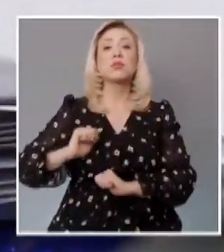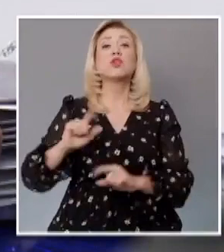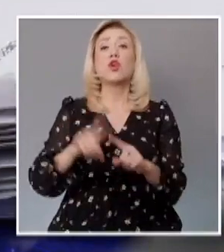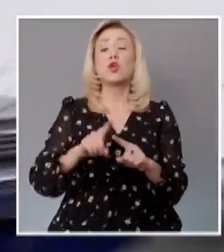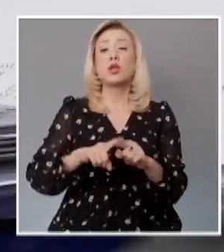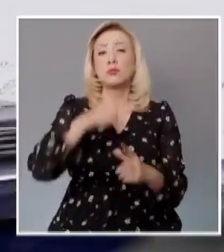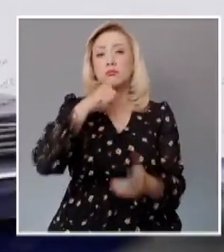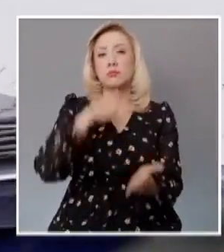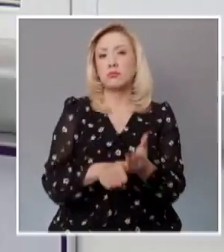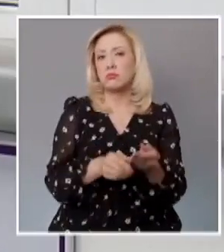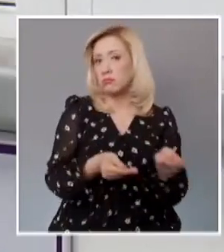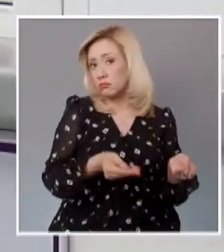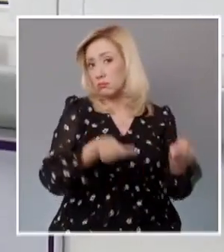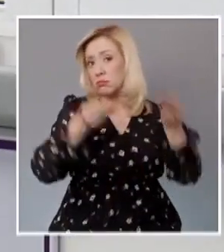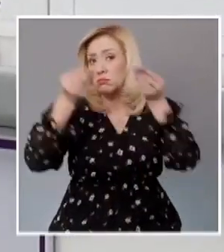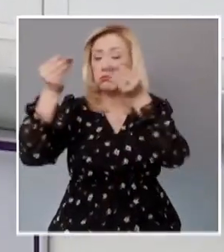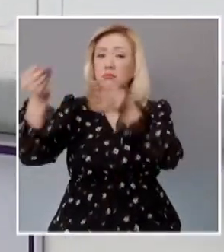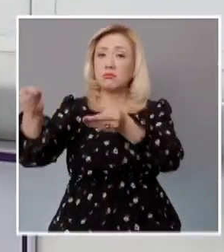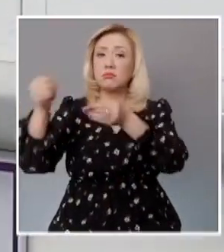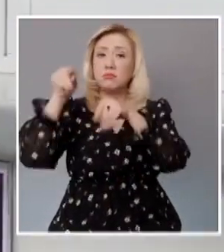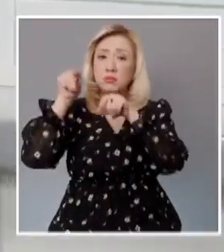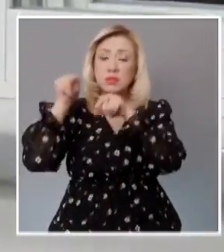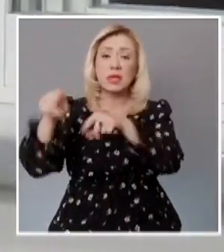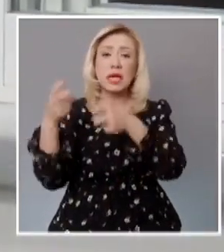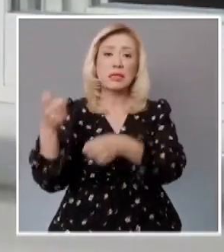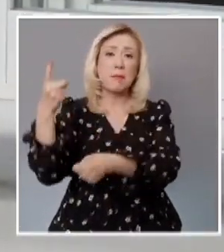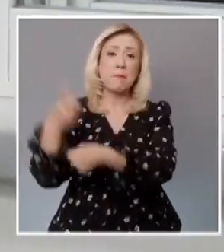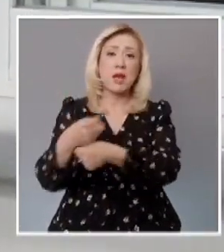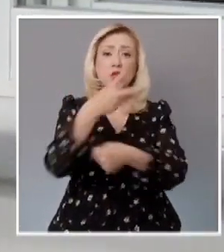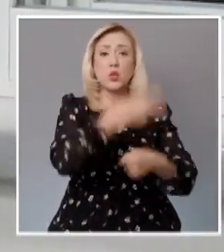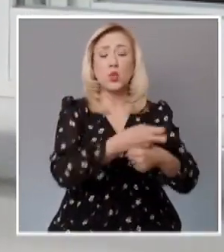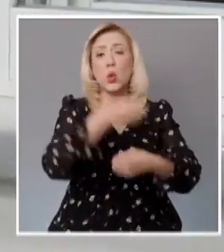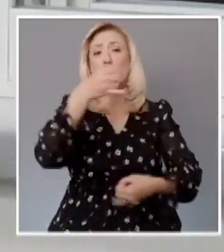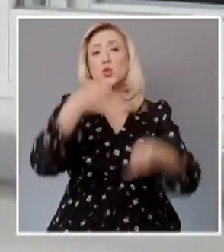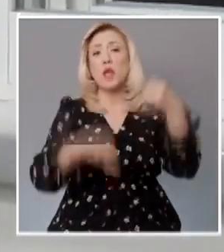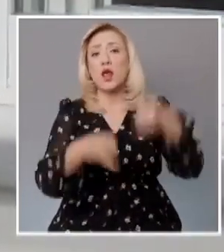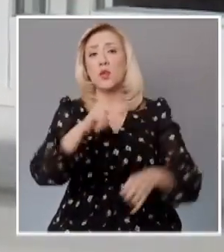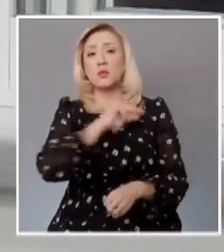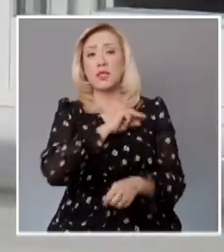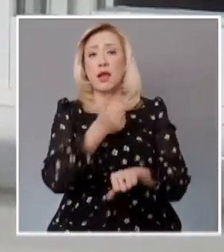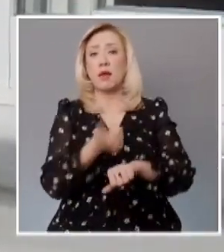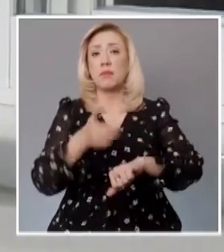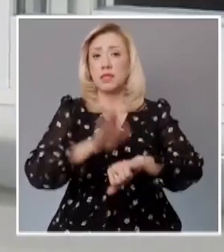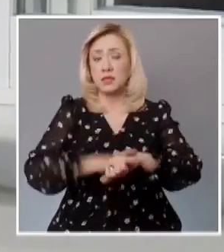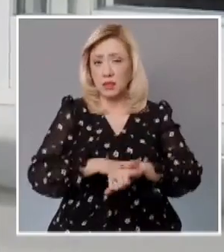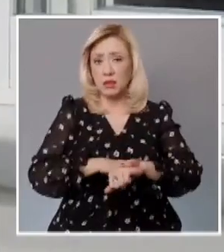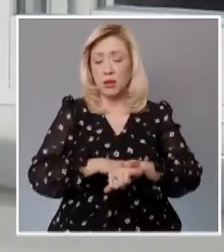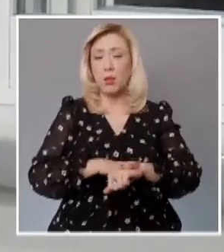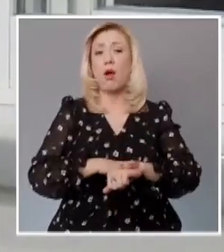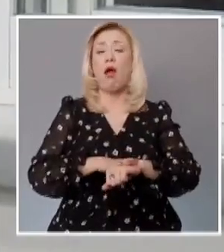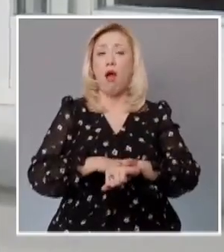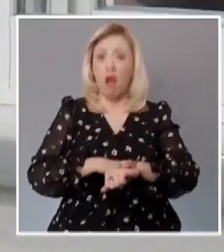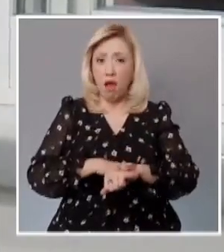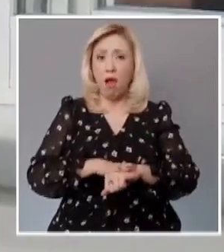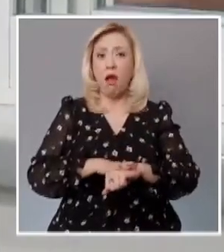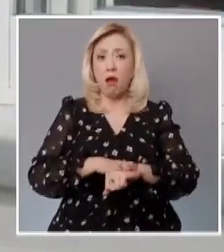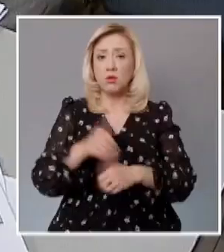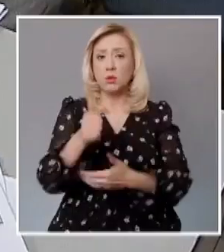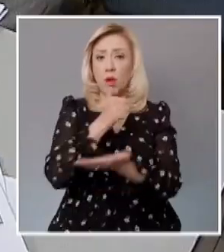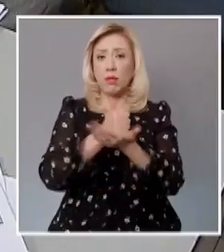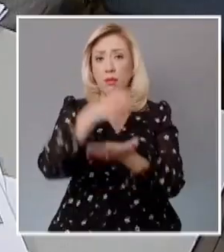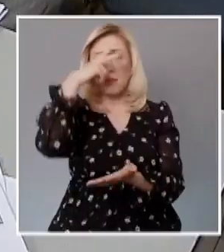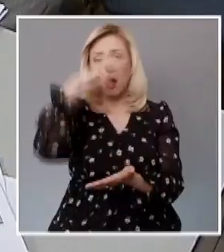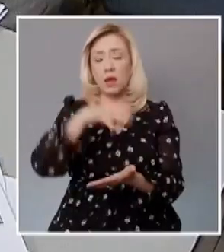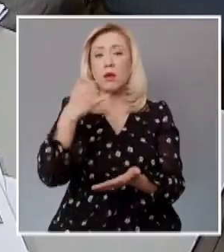de los mencionados juzgados. Los asuntos sobre este tema que se encuentren radicados en algún otro juzgado